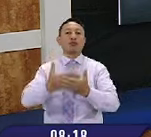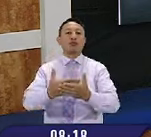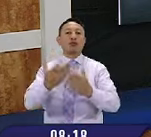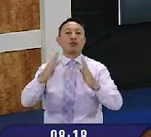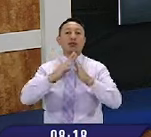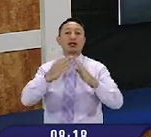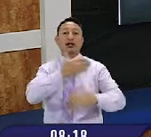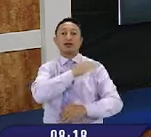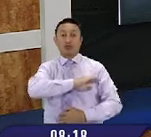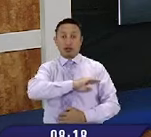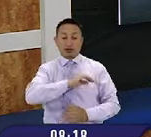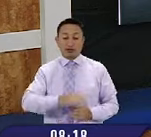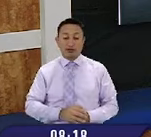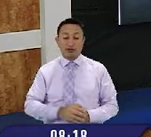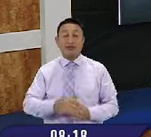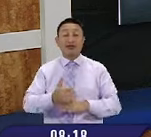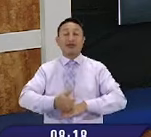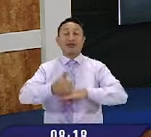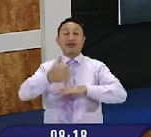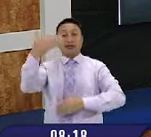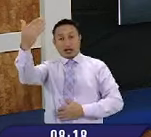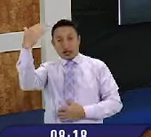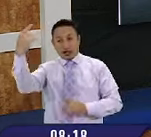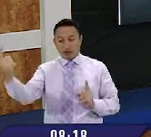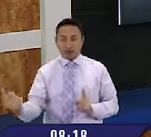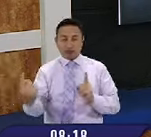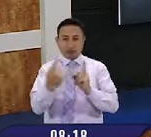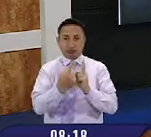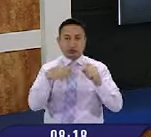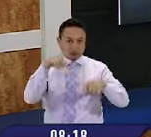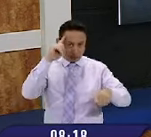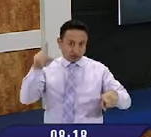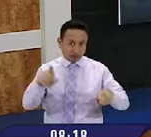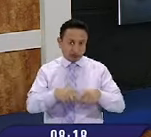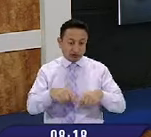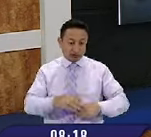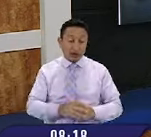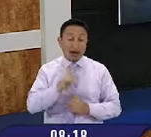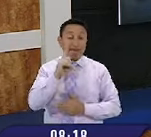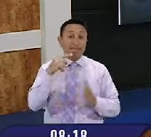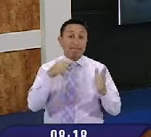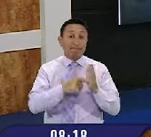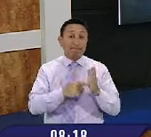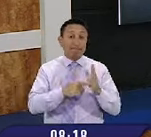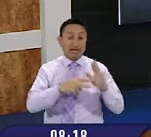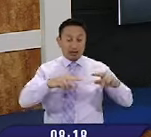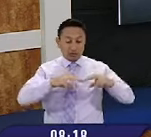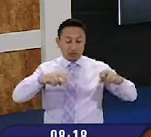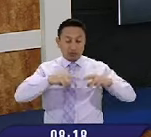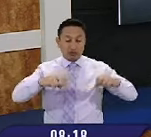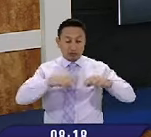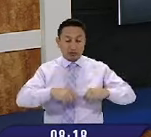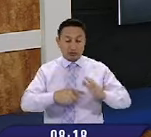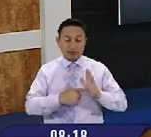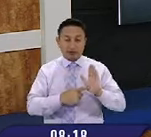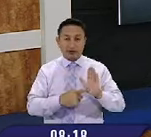Palacio Municipal, fueron recibidos por el alcalde, quien acordó abrir más de 1000 expedientes para las